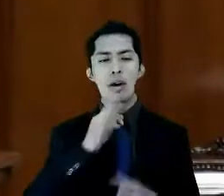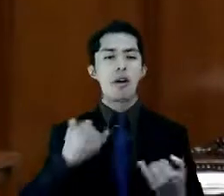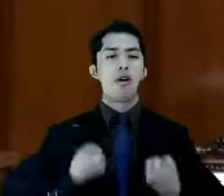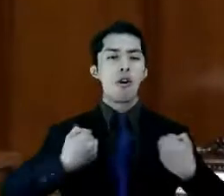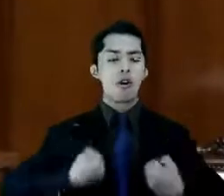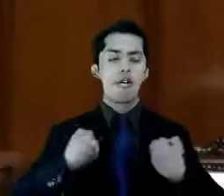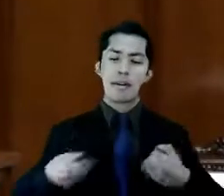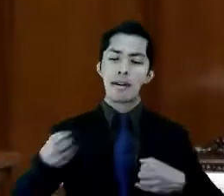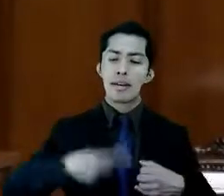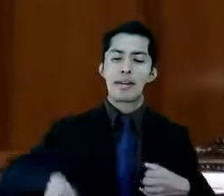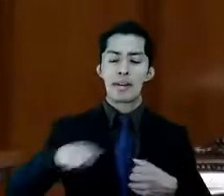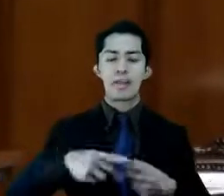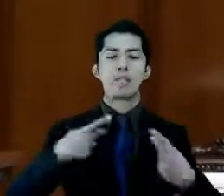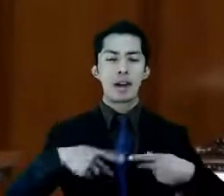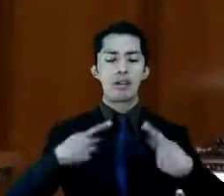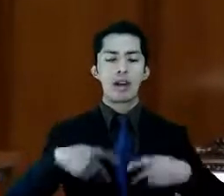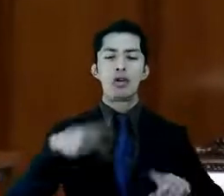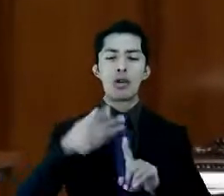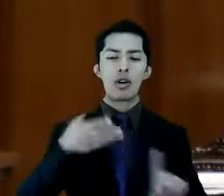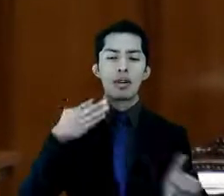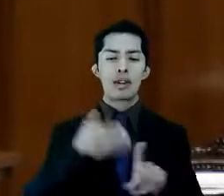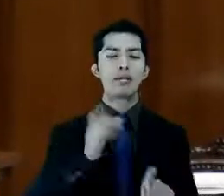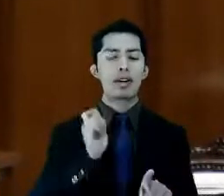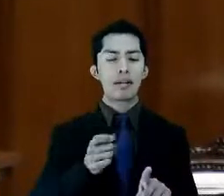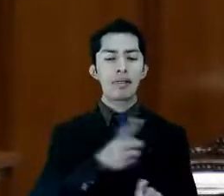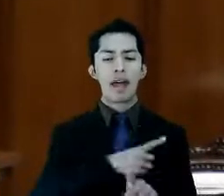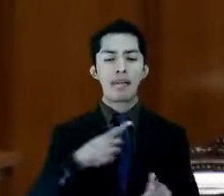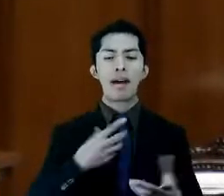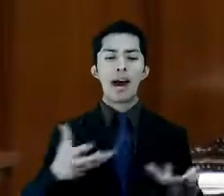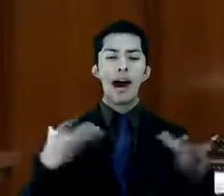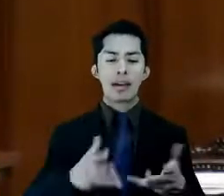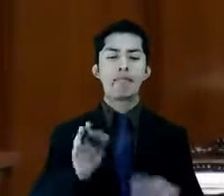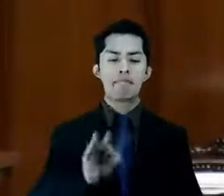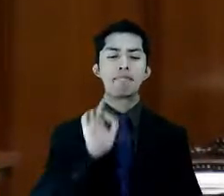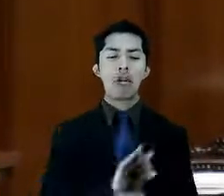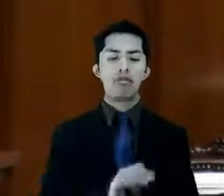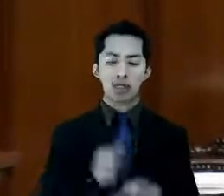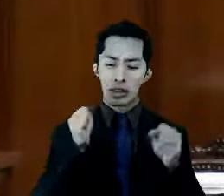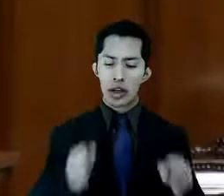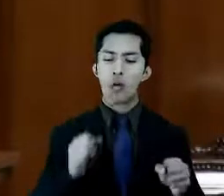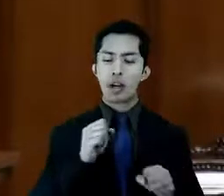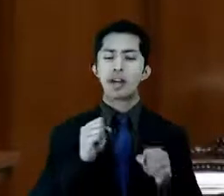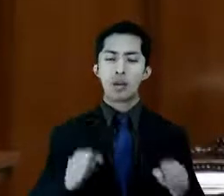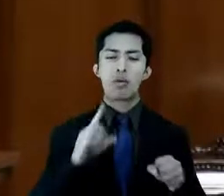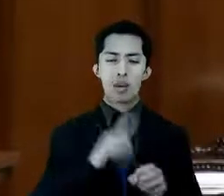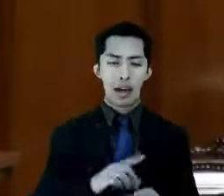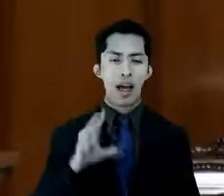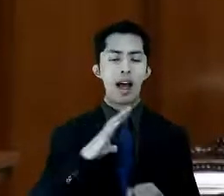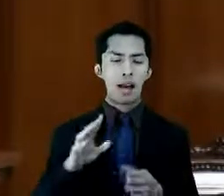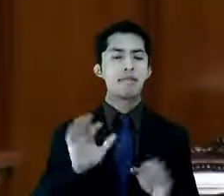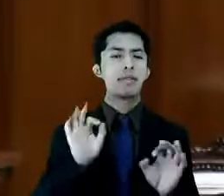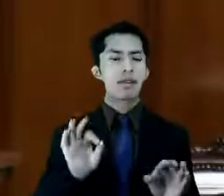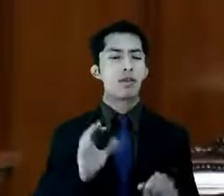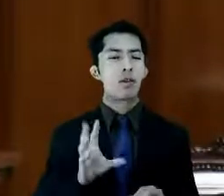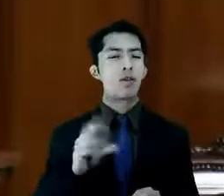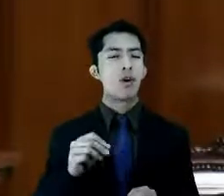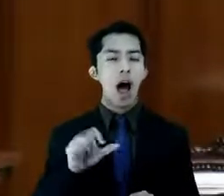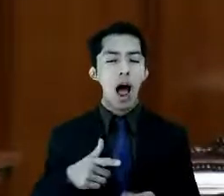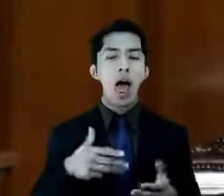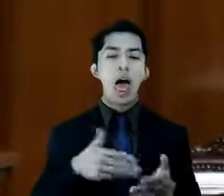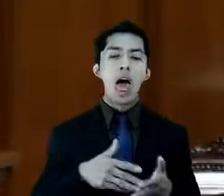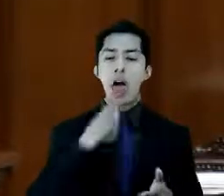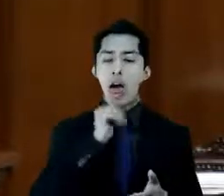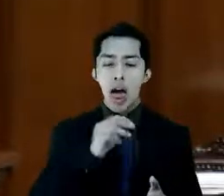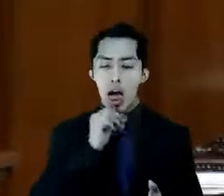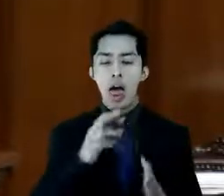adolescentes, con el objetivo de generar condiciones materiales seguras sin que se tengan limitantes en las reglas